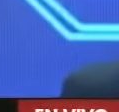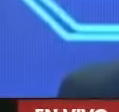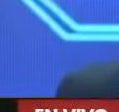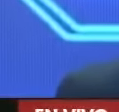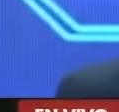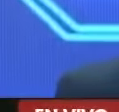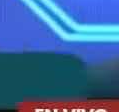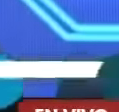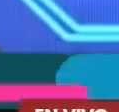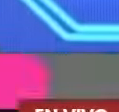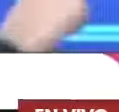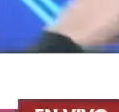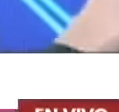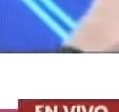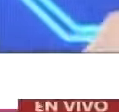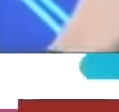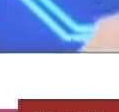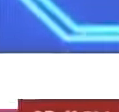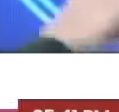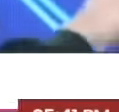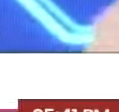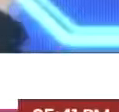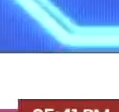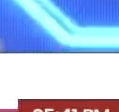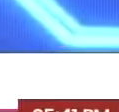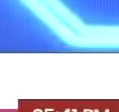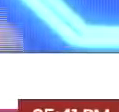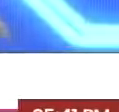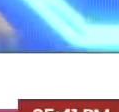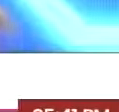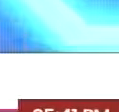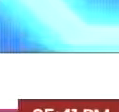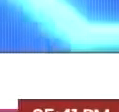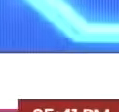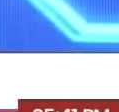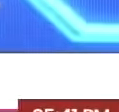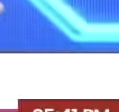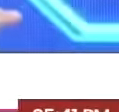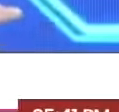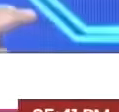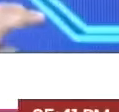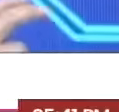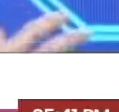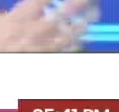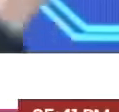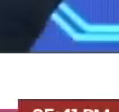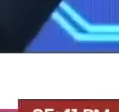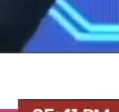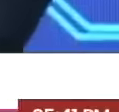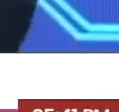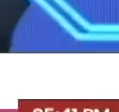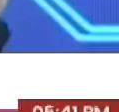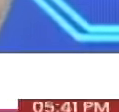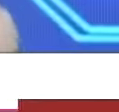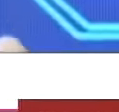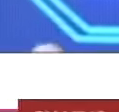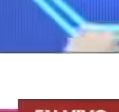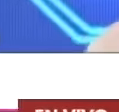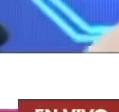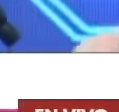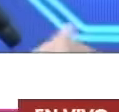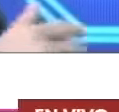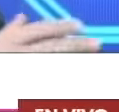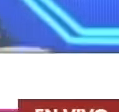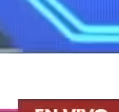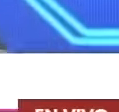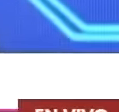problemas que se están ocasionando con esto. Lo que pasa es que nos enfrentamos a un monstruo, porque uno de los problemas de las redes es que se aparece